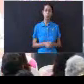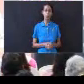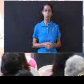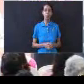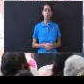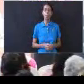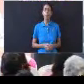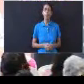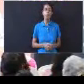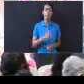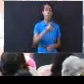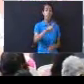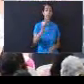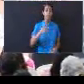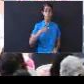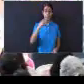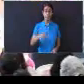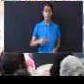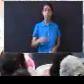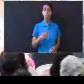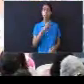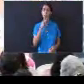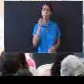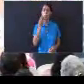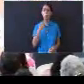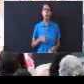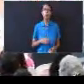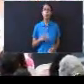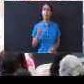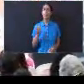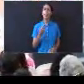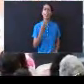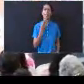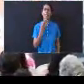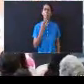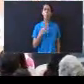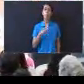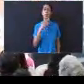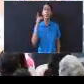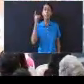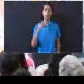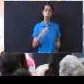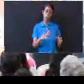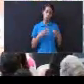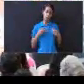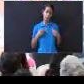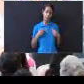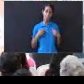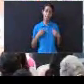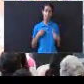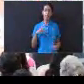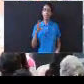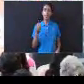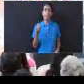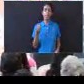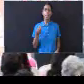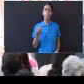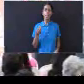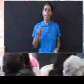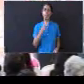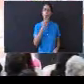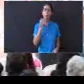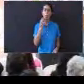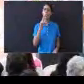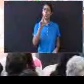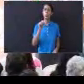está enfermo. Qué rico es que Dios lo sane, ¿verdad? Qué rico es que de repente la enfermedad ya no esté. Pero, ¿qué cree